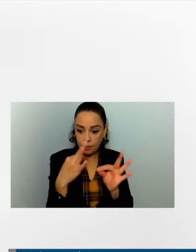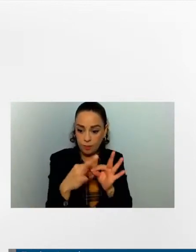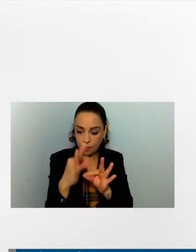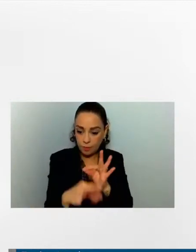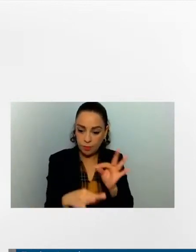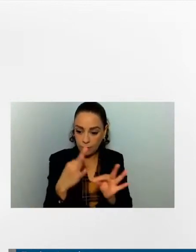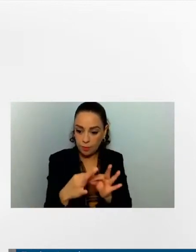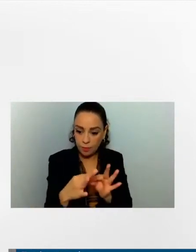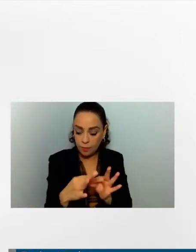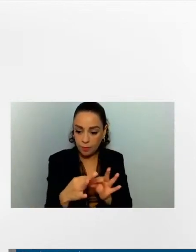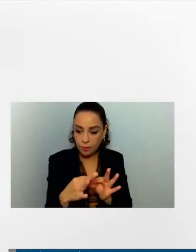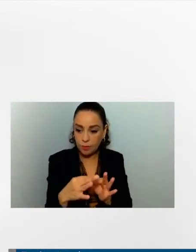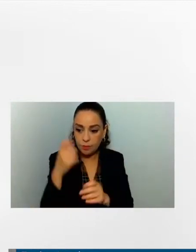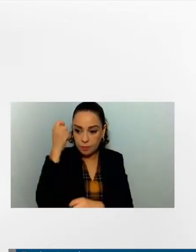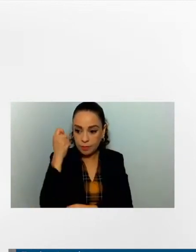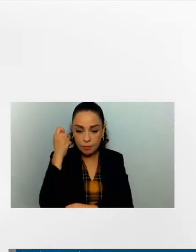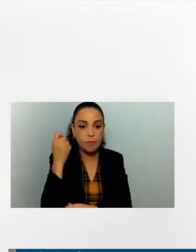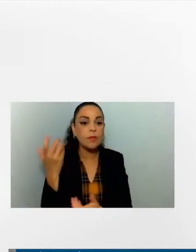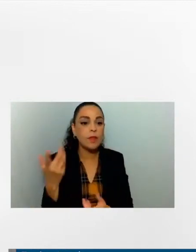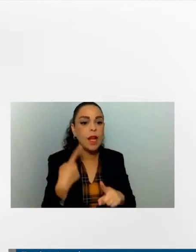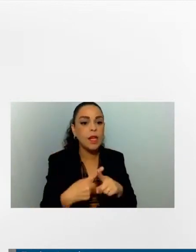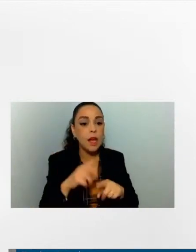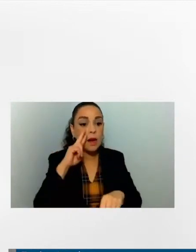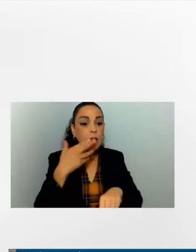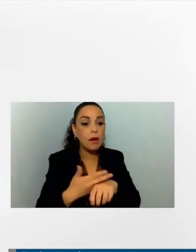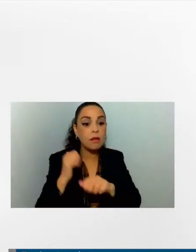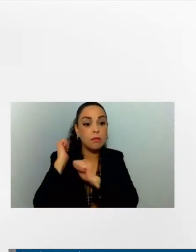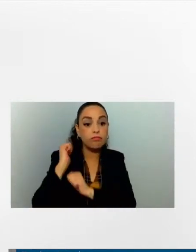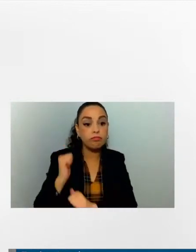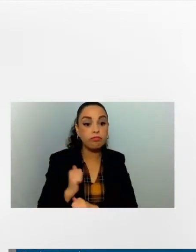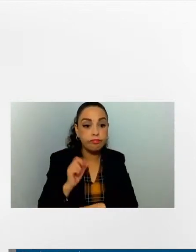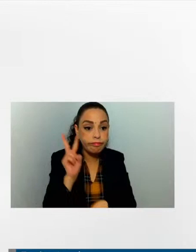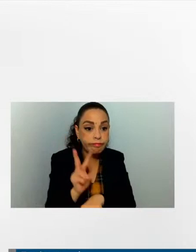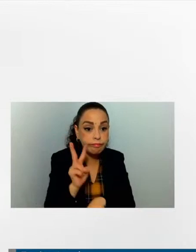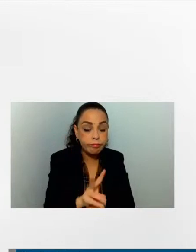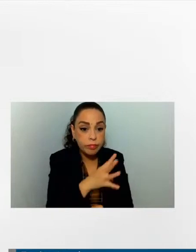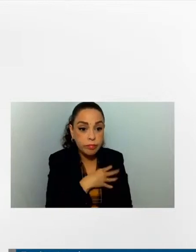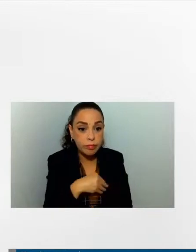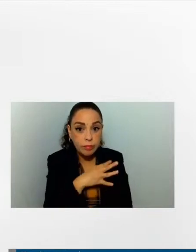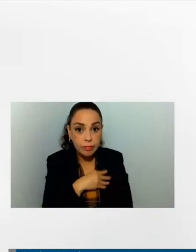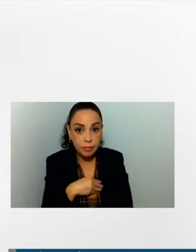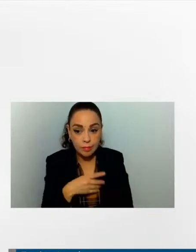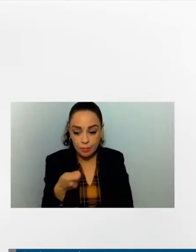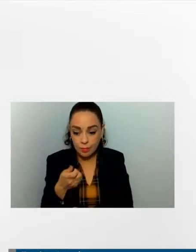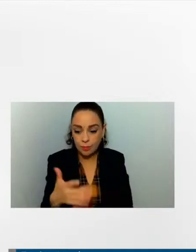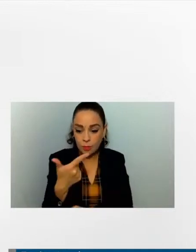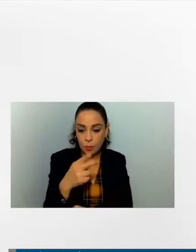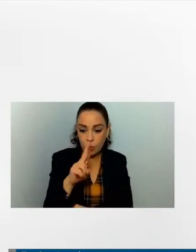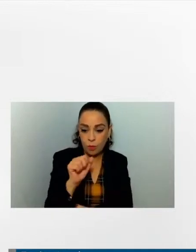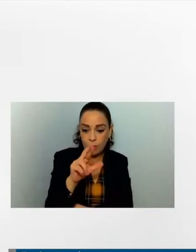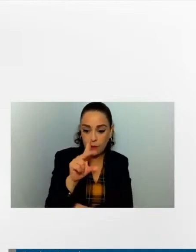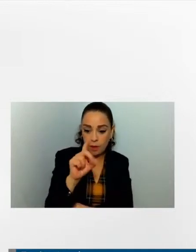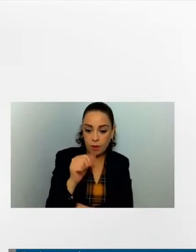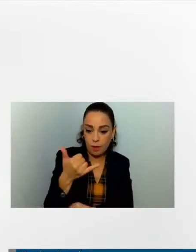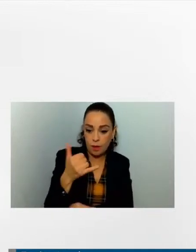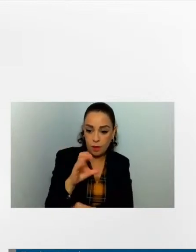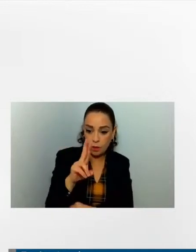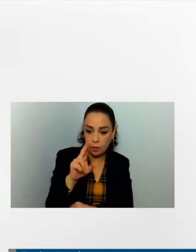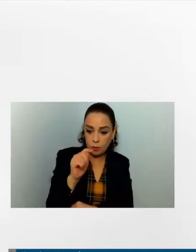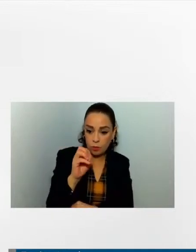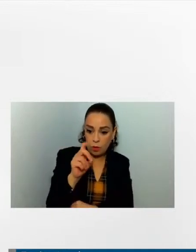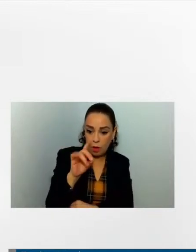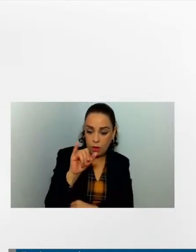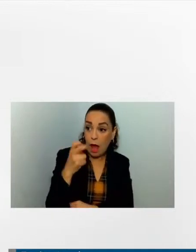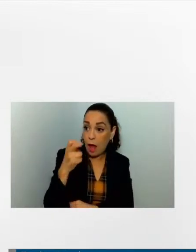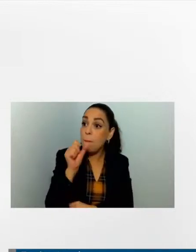y custodia, ¿no? O sea, si yo tengo la guardia y custodia, también tengo que dar alimentos, y ahí hay 2 escenarios de litigio al menos que